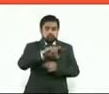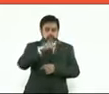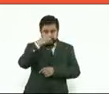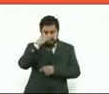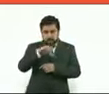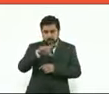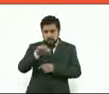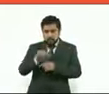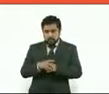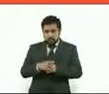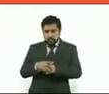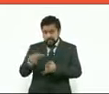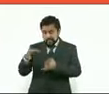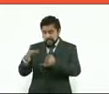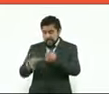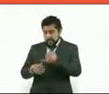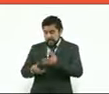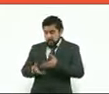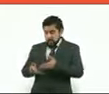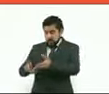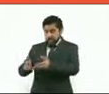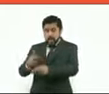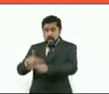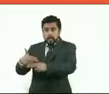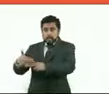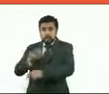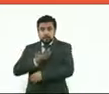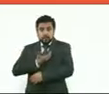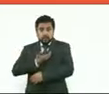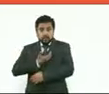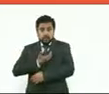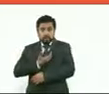a la recta final que los estará llevando al Zócalo.